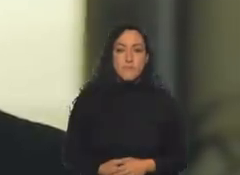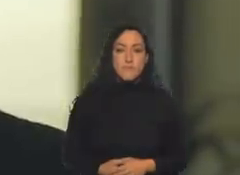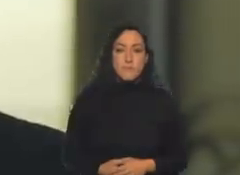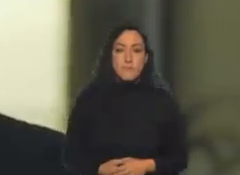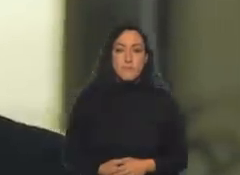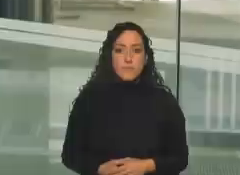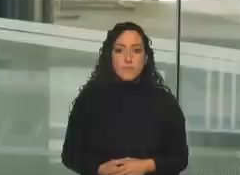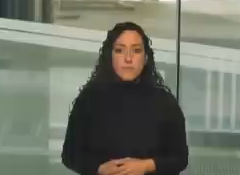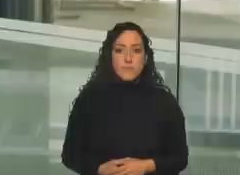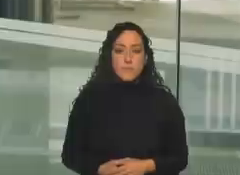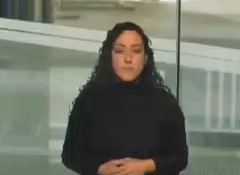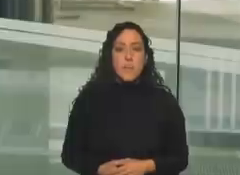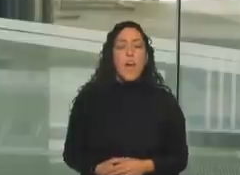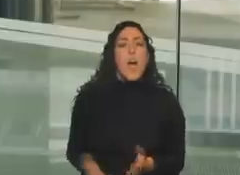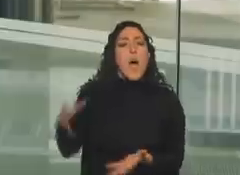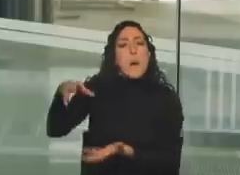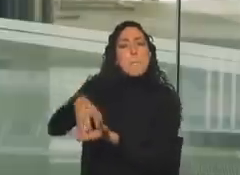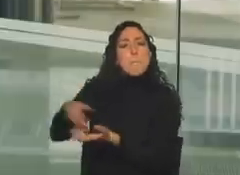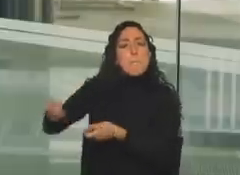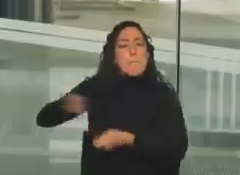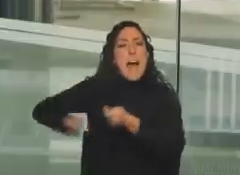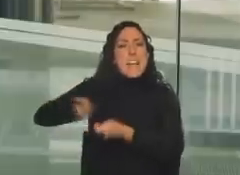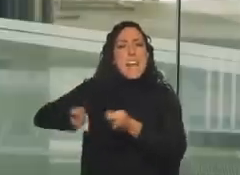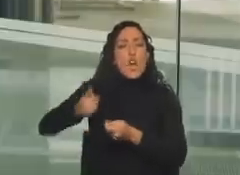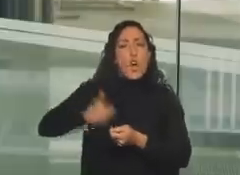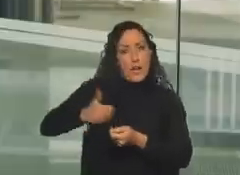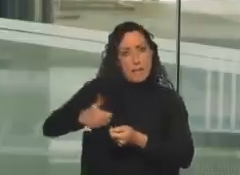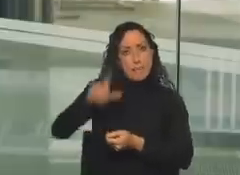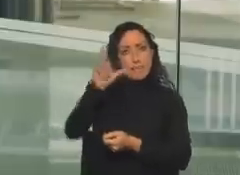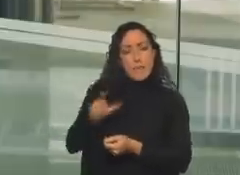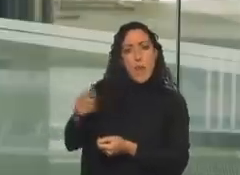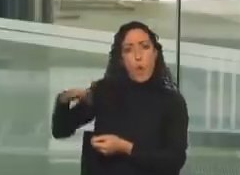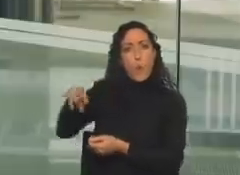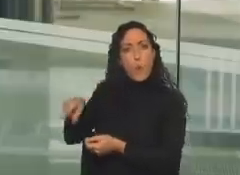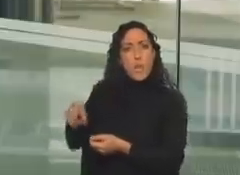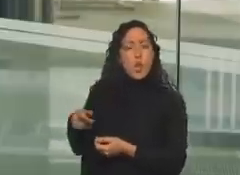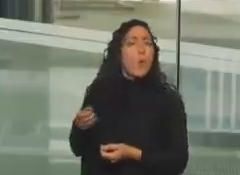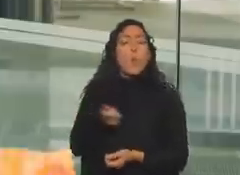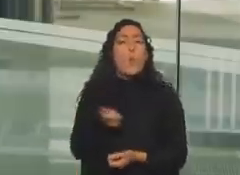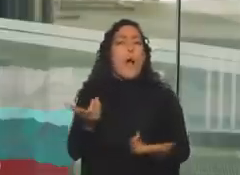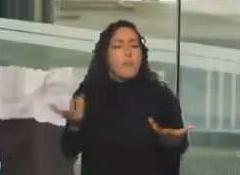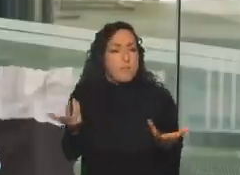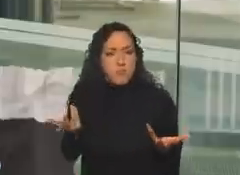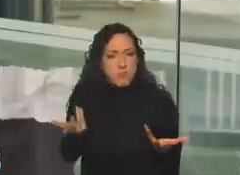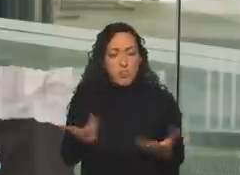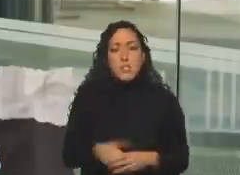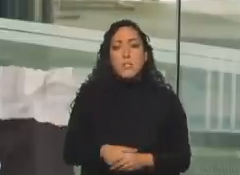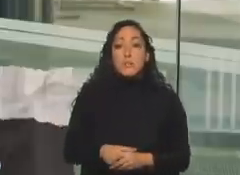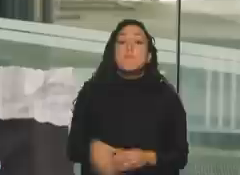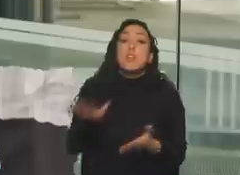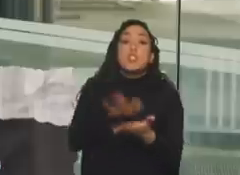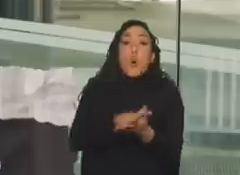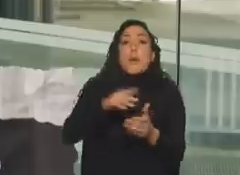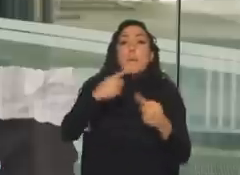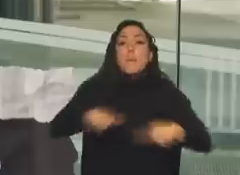¿Cuál es el nivel de monopolización que hay en Argentina respecto de productos de consumo cotidiano? A ver, en lo que tiene que ver con productos